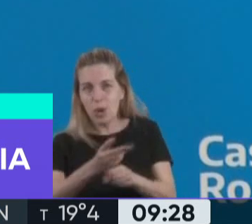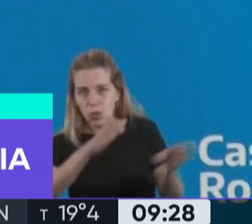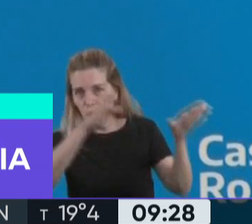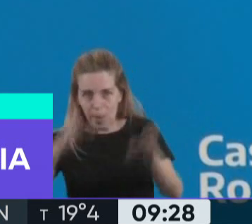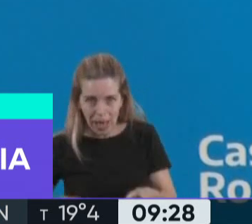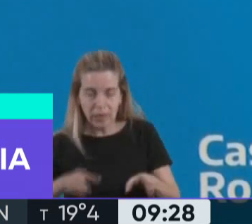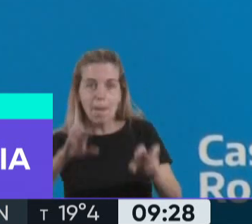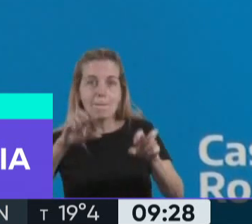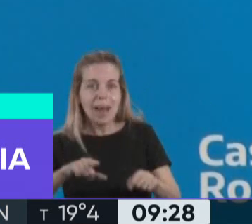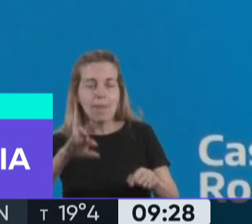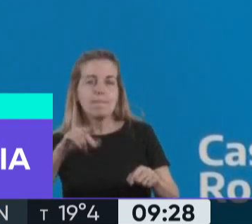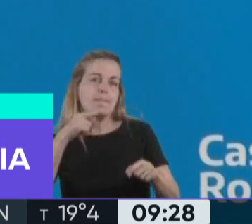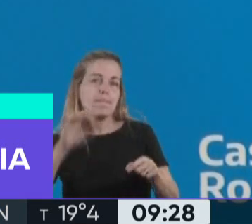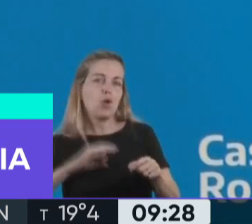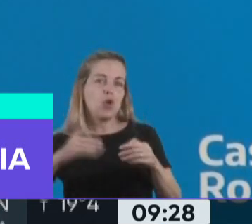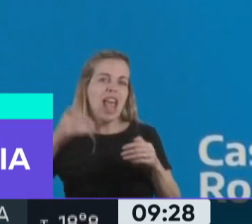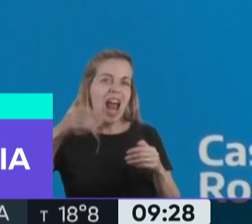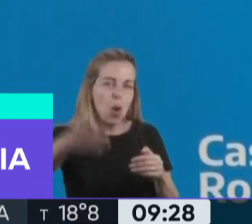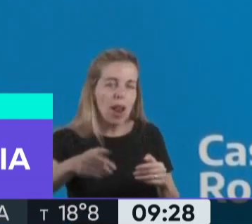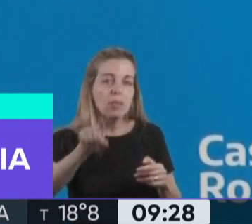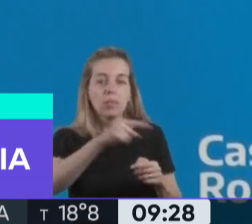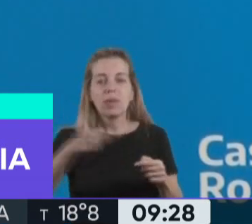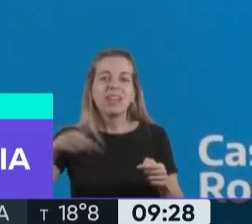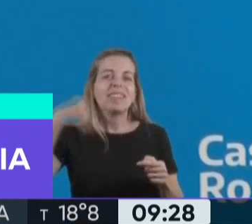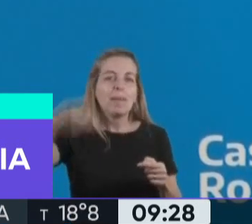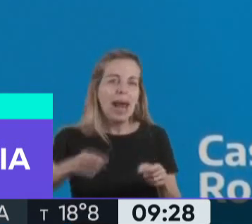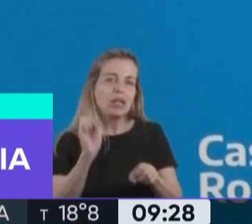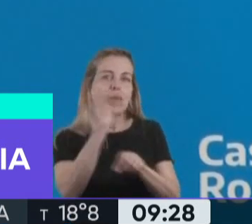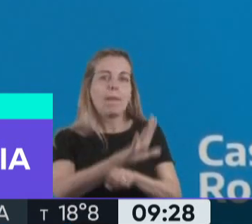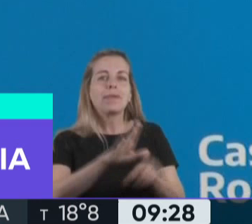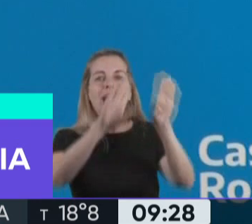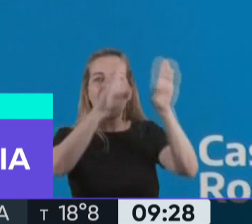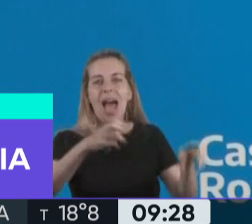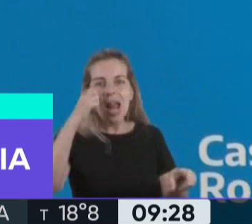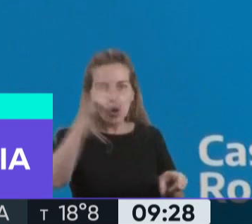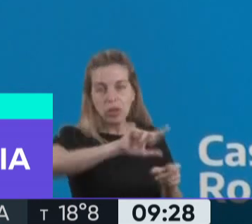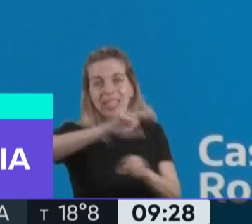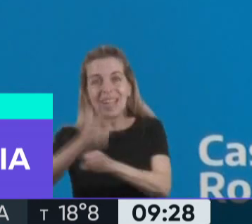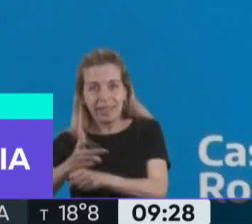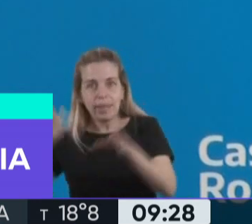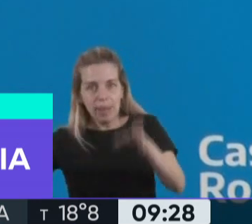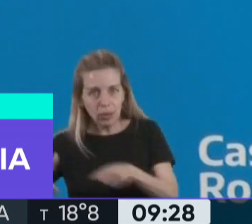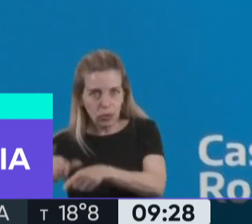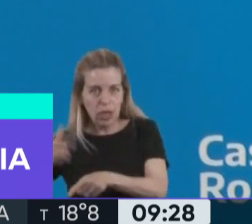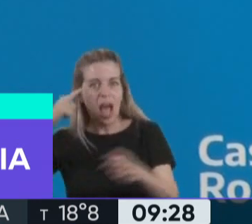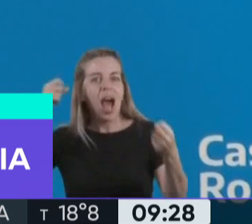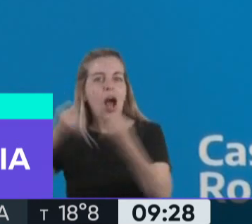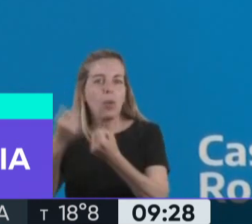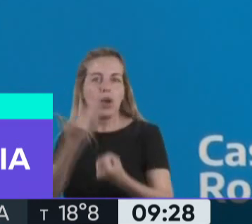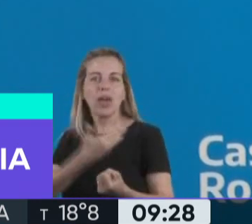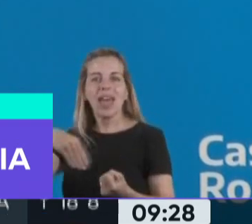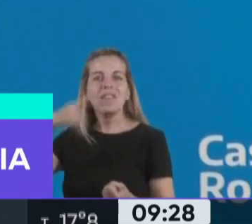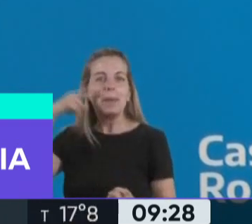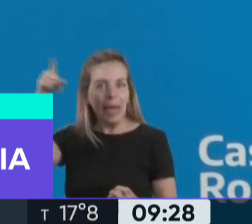plan plurianual, que en las próximas semanas o en cualquier momento se va a enviar, y el tercer paso es el acuerdo con el Fondo Monetario Internacional,